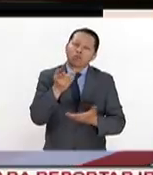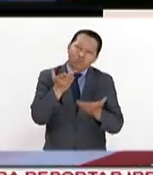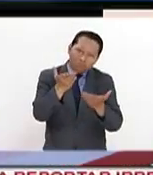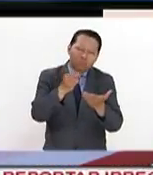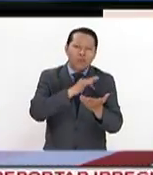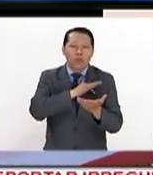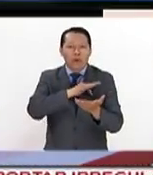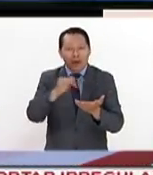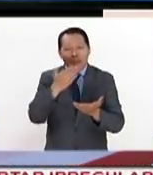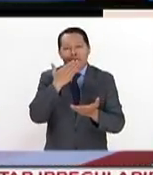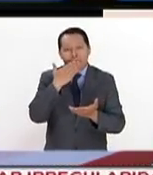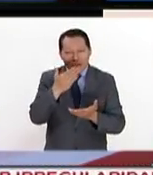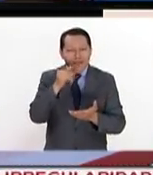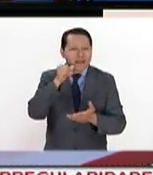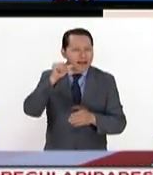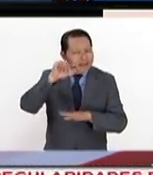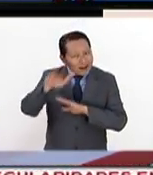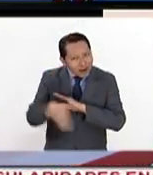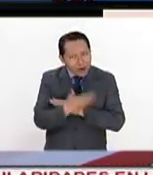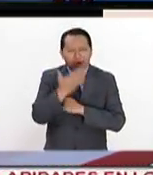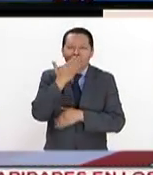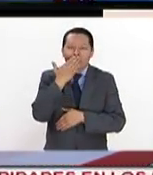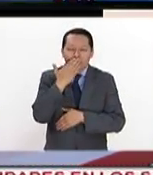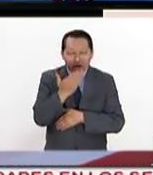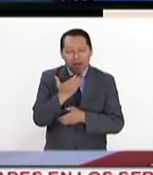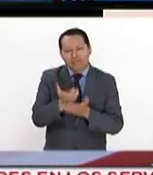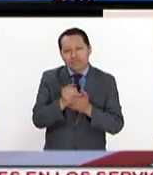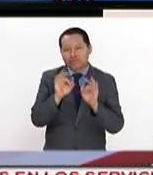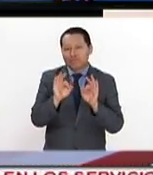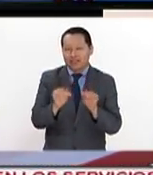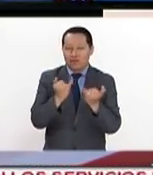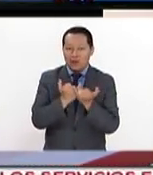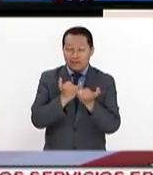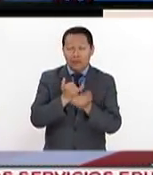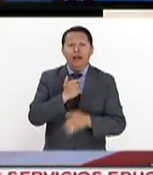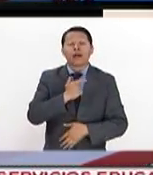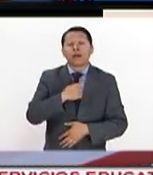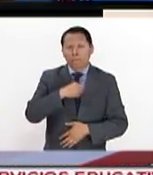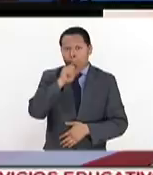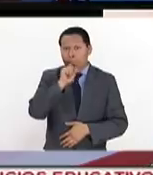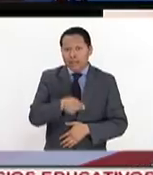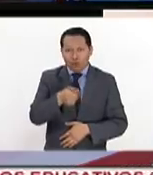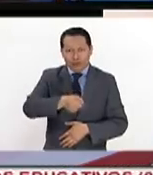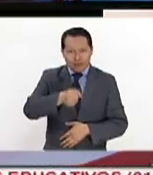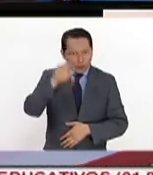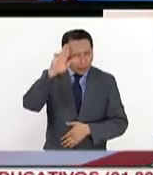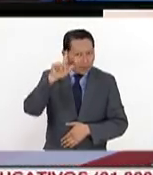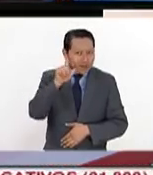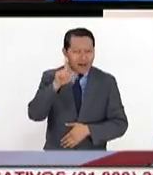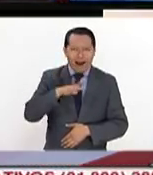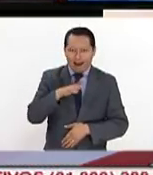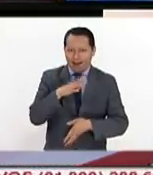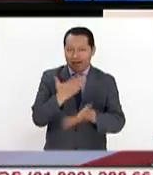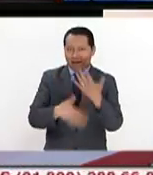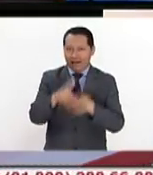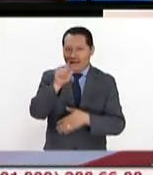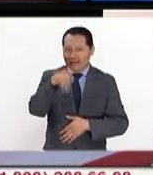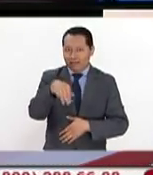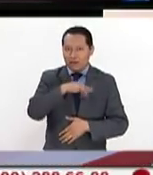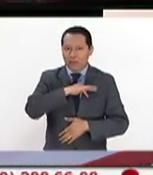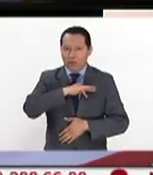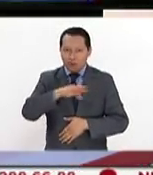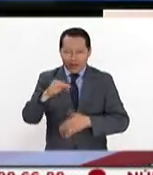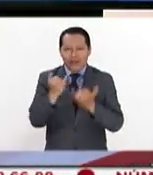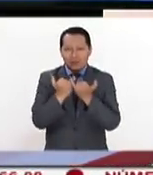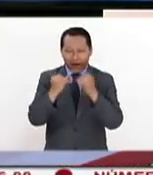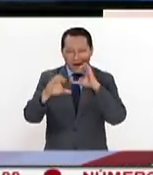muy buena noche y estén listos para iniciar un exitoso día. Saludo con mucho gusto a Miguel González, quien se encuentra en la lengua de señas mexicana, nos